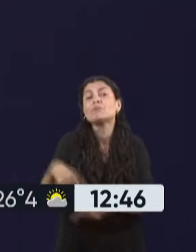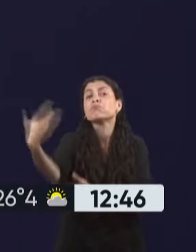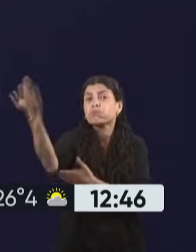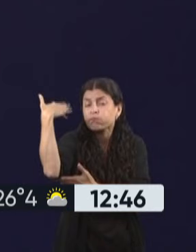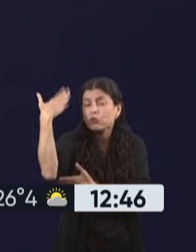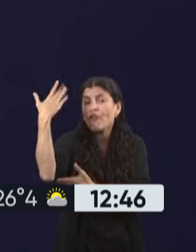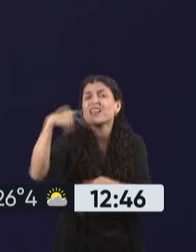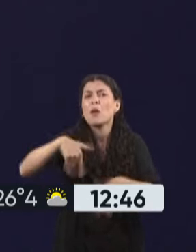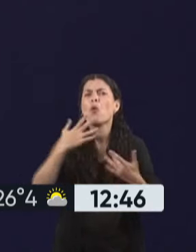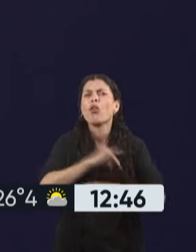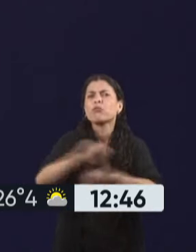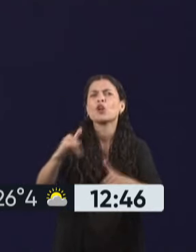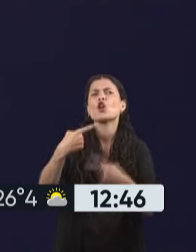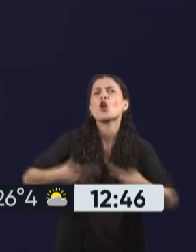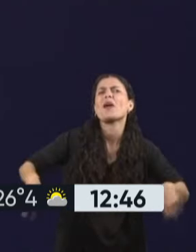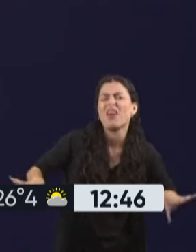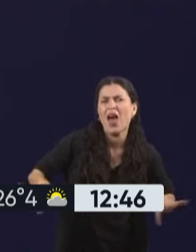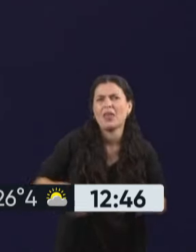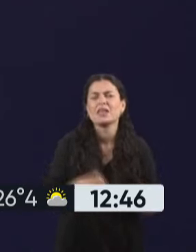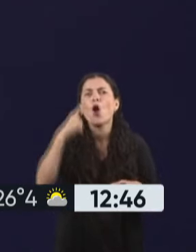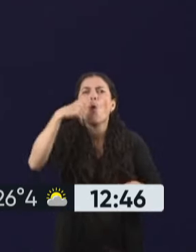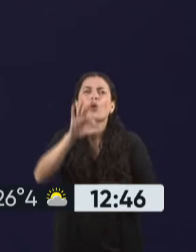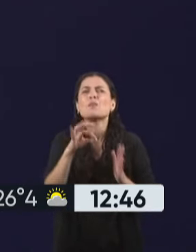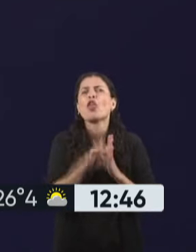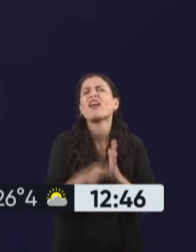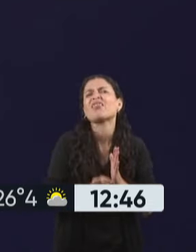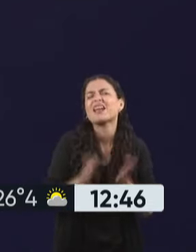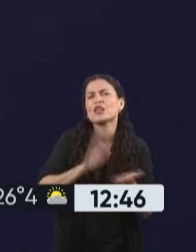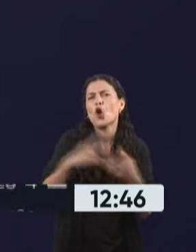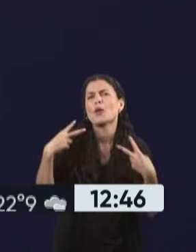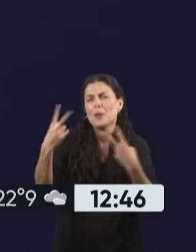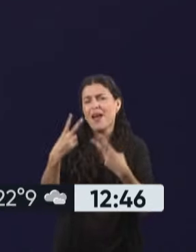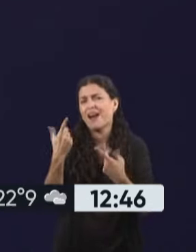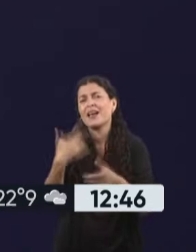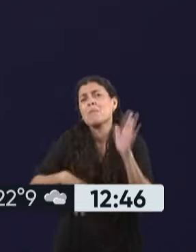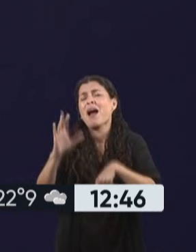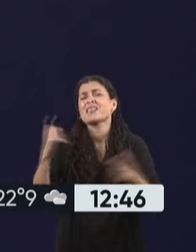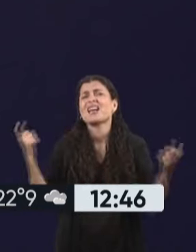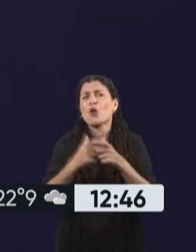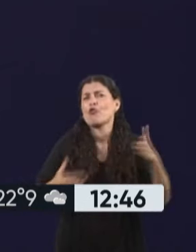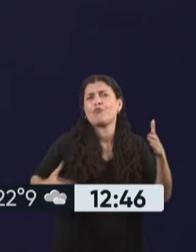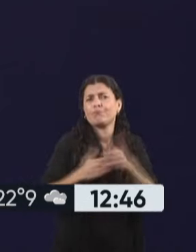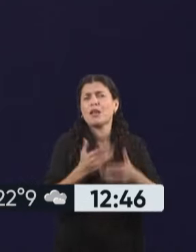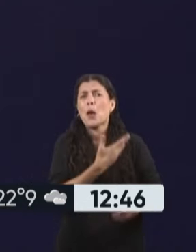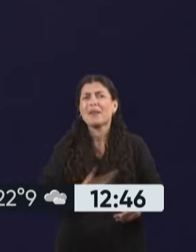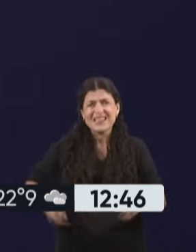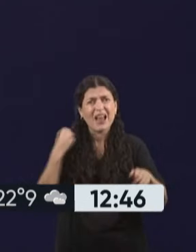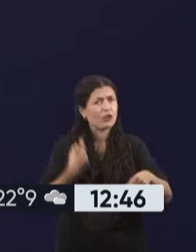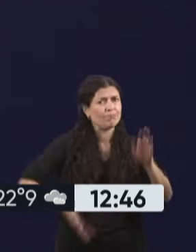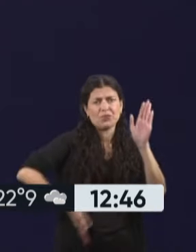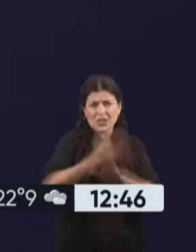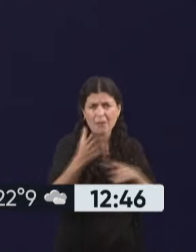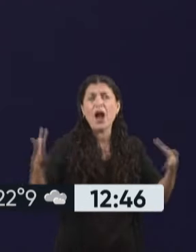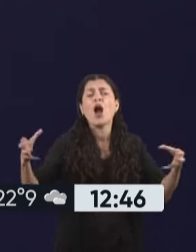en el punteo en detalle, pero bueno, les doy como hago siempre, las reuniones principales. El presidente parte con